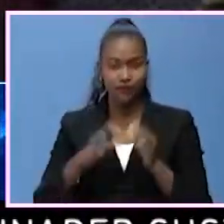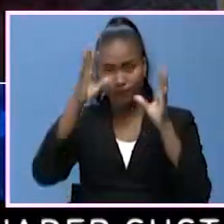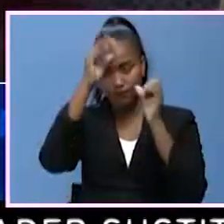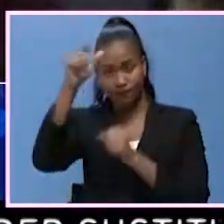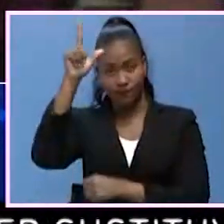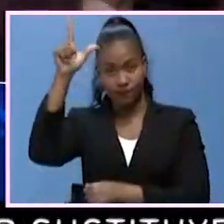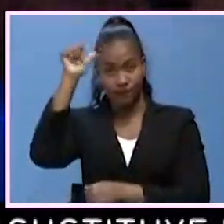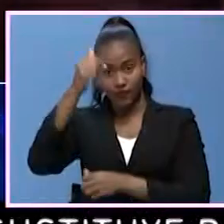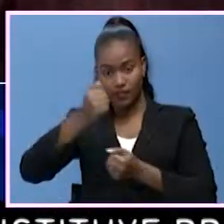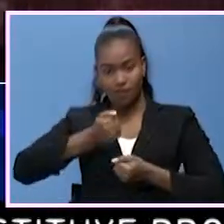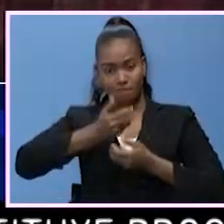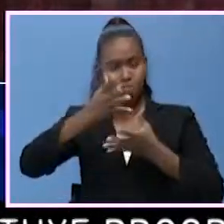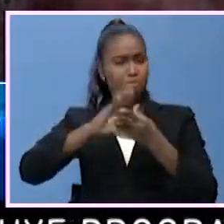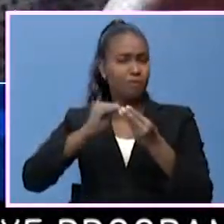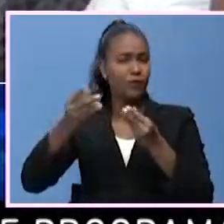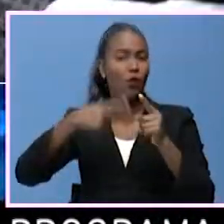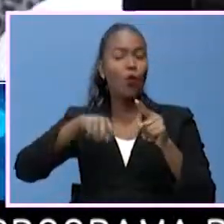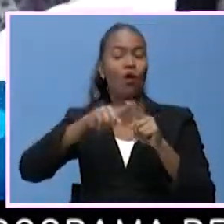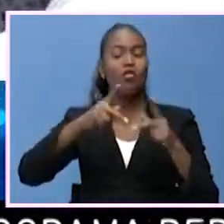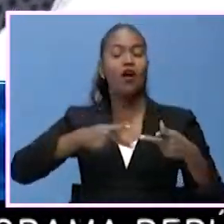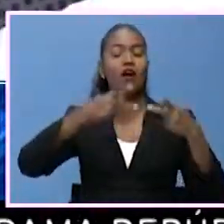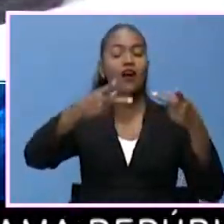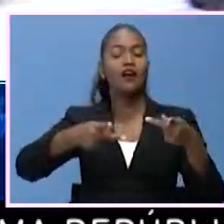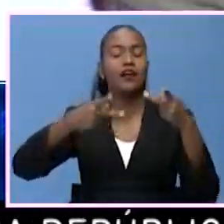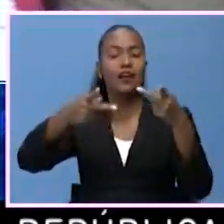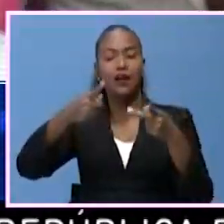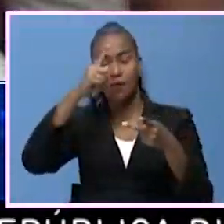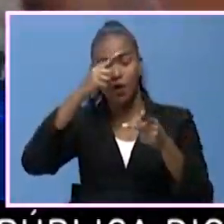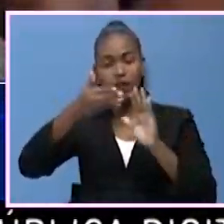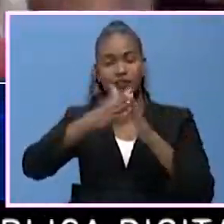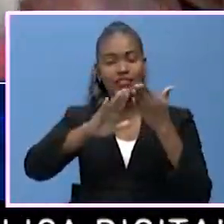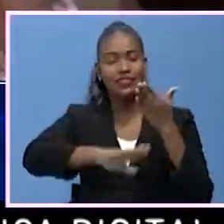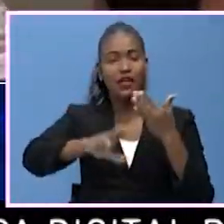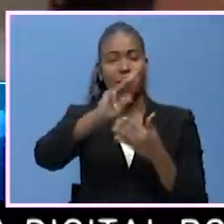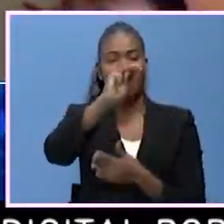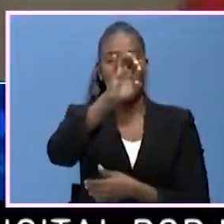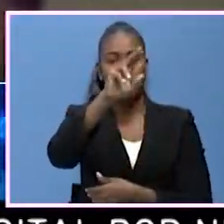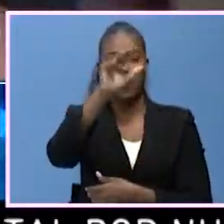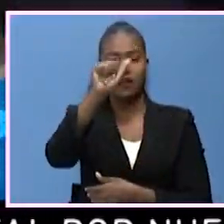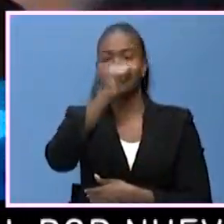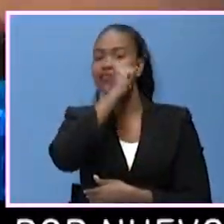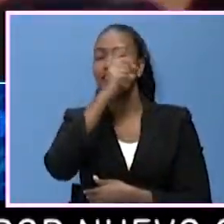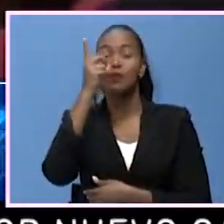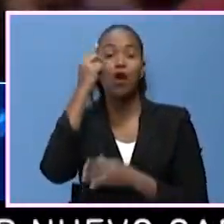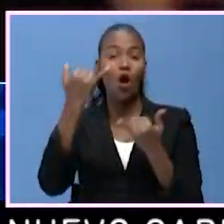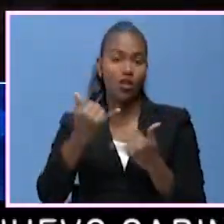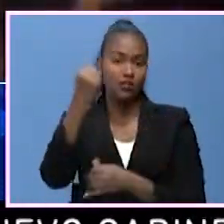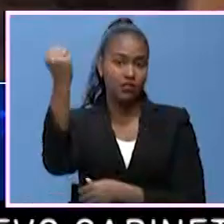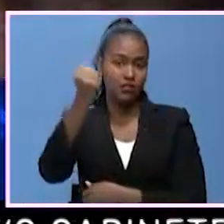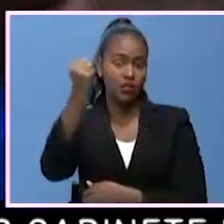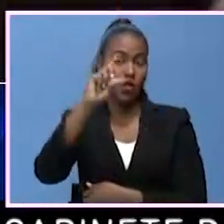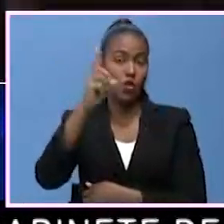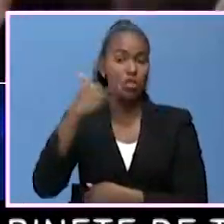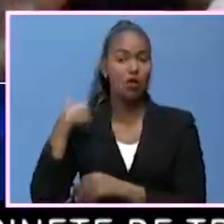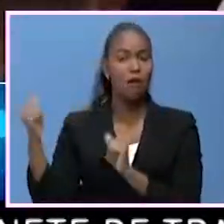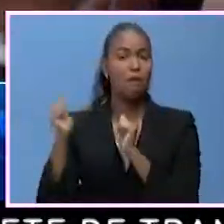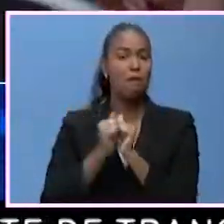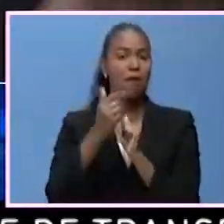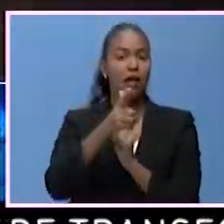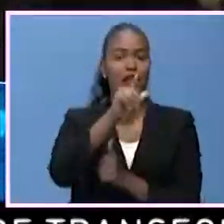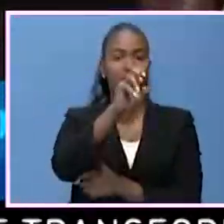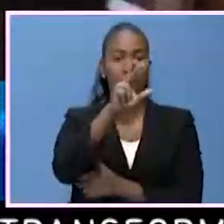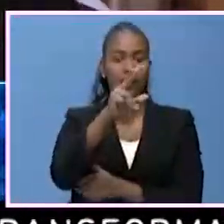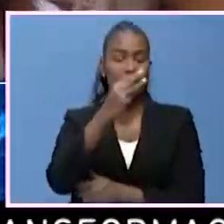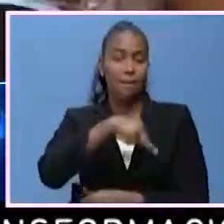Abinader se expresó en esos términos durante un recorrido que realizó por las instalaciones del Merca Santo Domingo este sábado, donde estuvieron presentes Limber